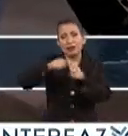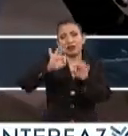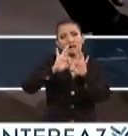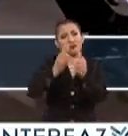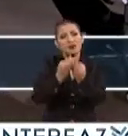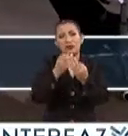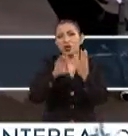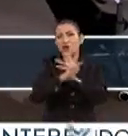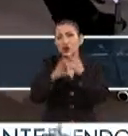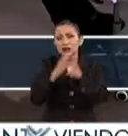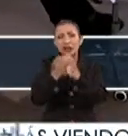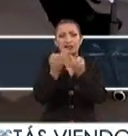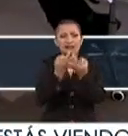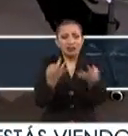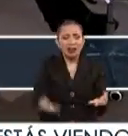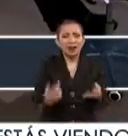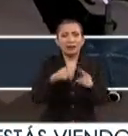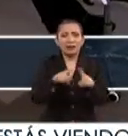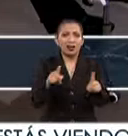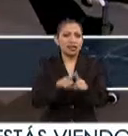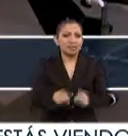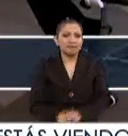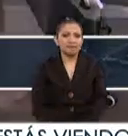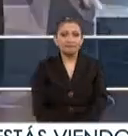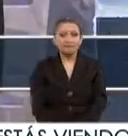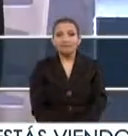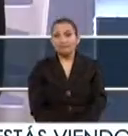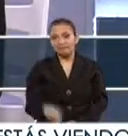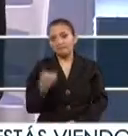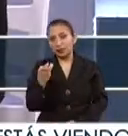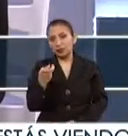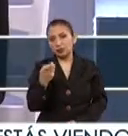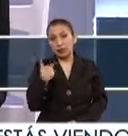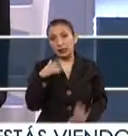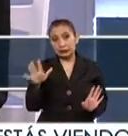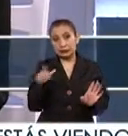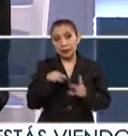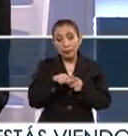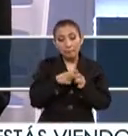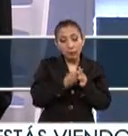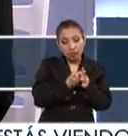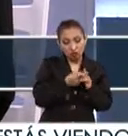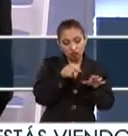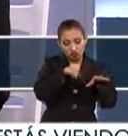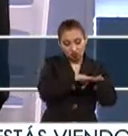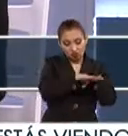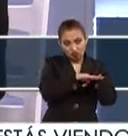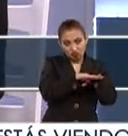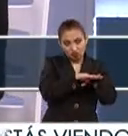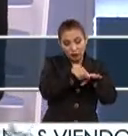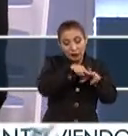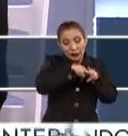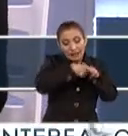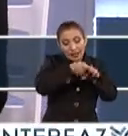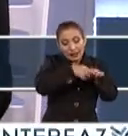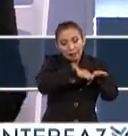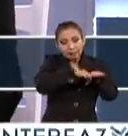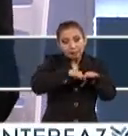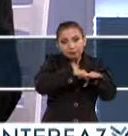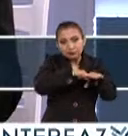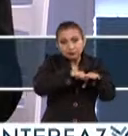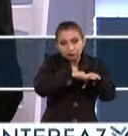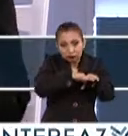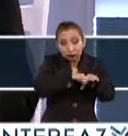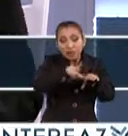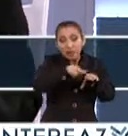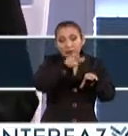y físicas que hacen que sea muy diferente. Y eso es en el origen, en el punto de donde ocurre el sismo.